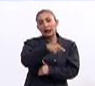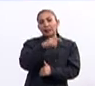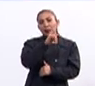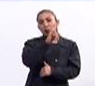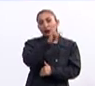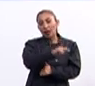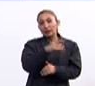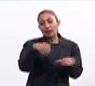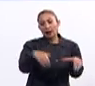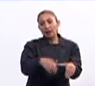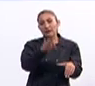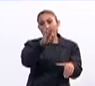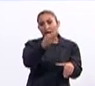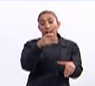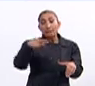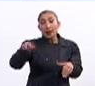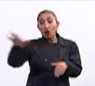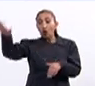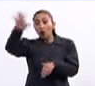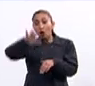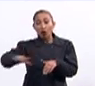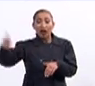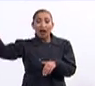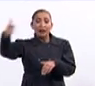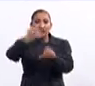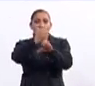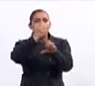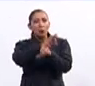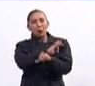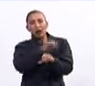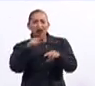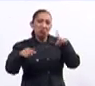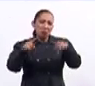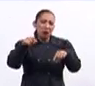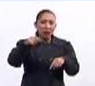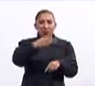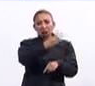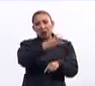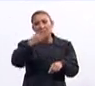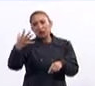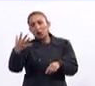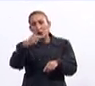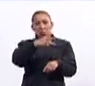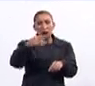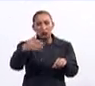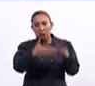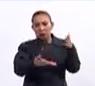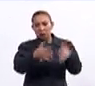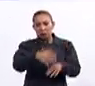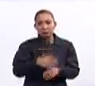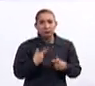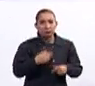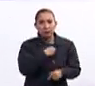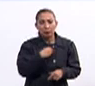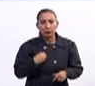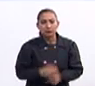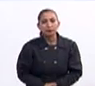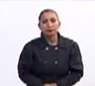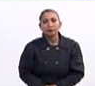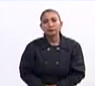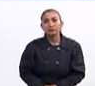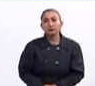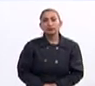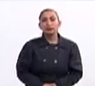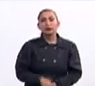Tribunal Electoral del Poder Judicial de la Federación, pero a nivel de cada entidad federativa puede ser variable, entre 3 y 5. Entre 3 y 5. Sí. ¿Y cuántas, una vez